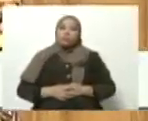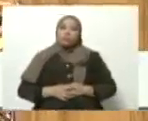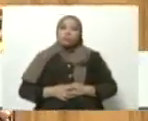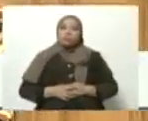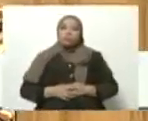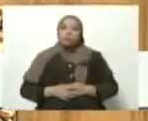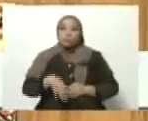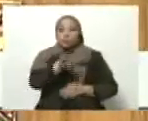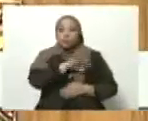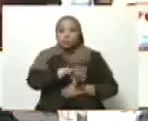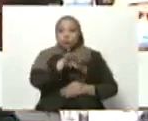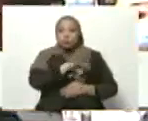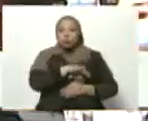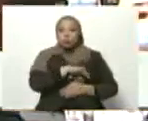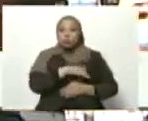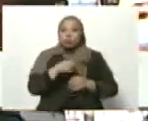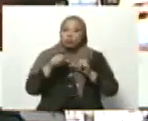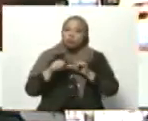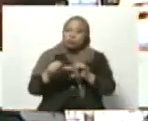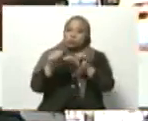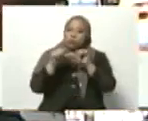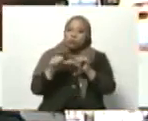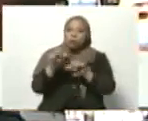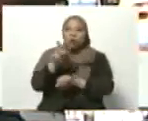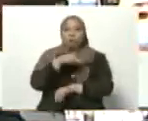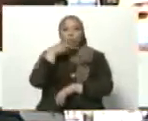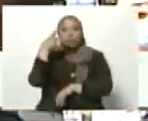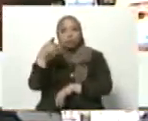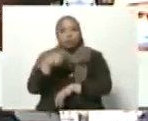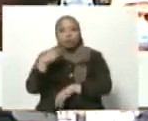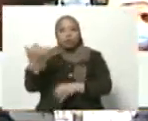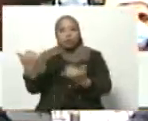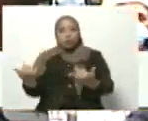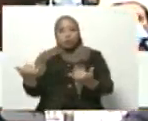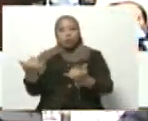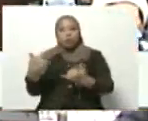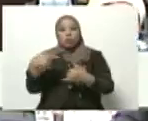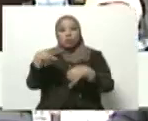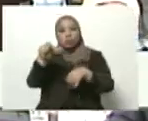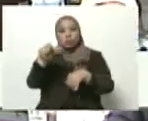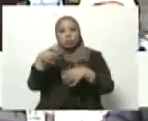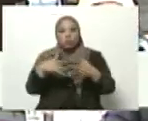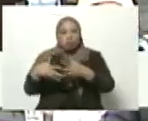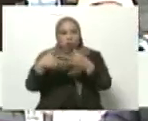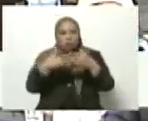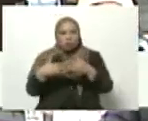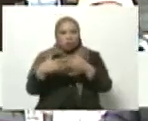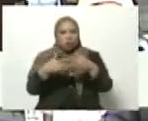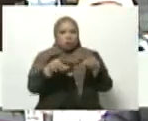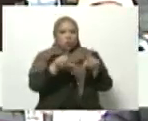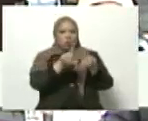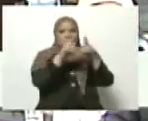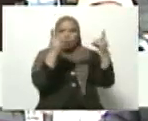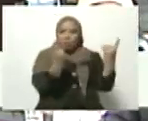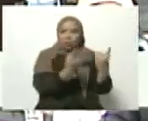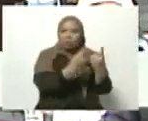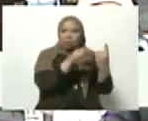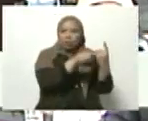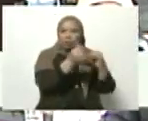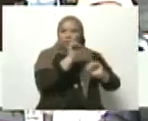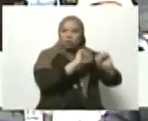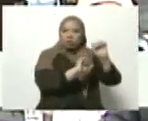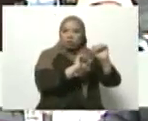trumpismo con la continuación de esa política está en el Departamento de Estado que enfrenta a la Casa